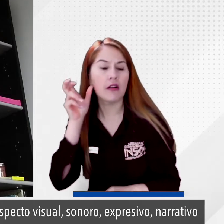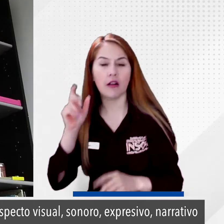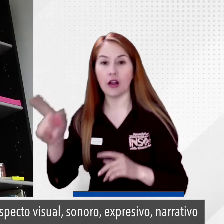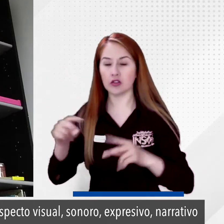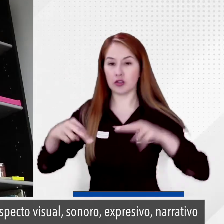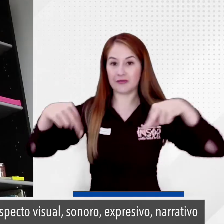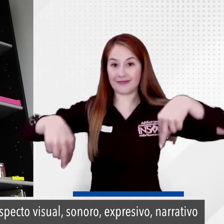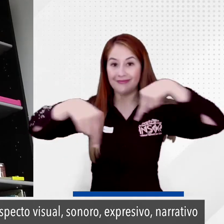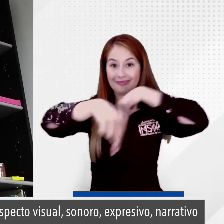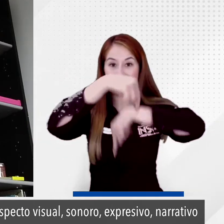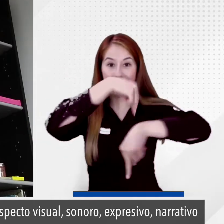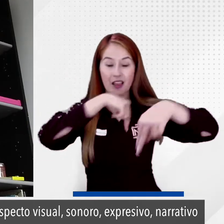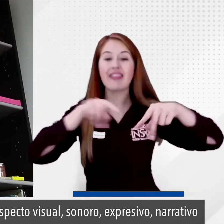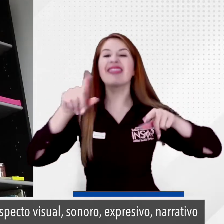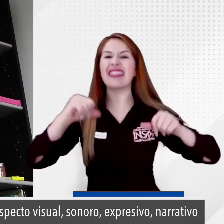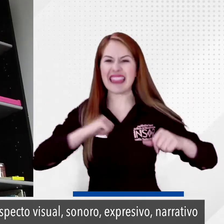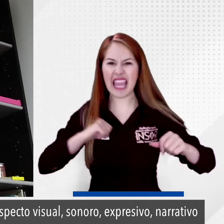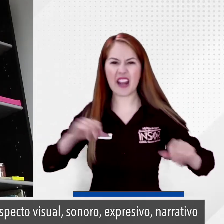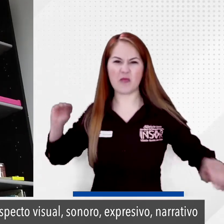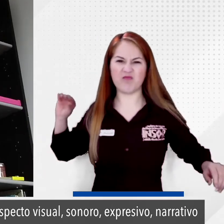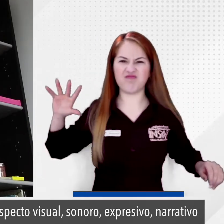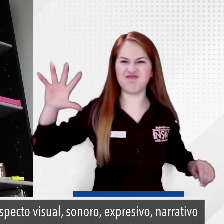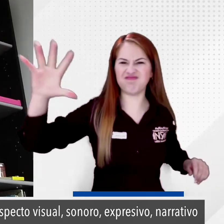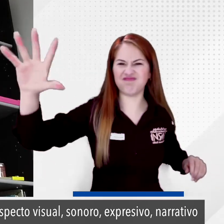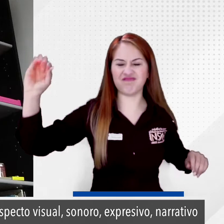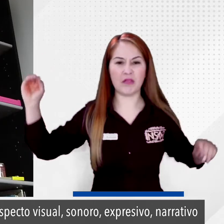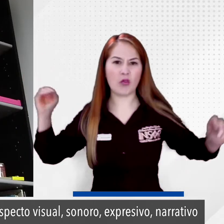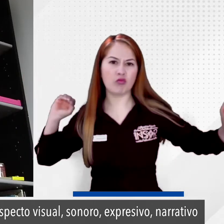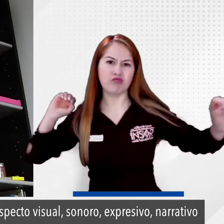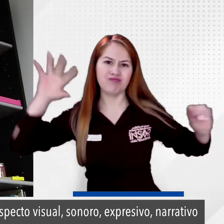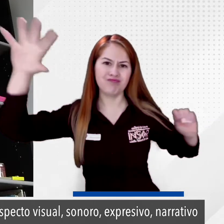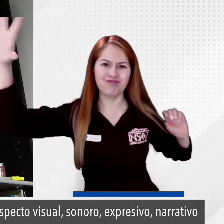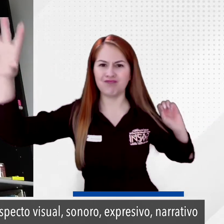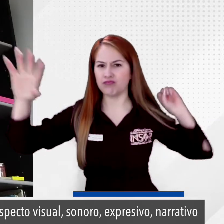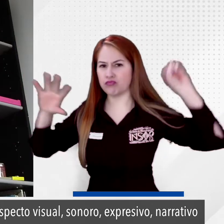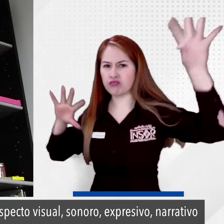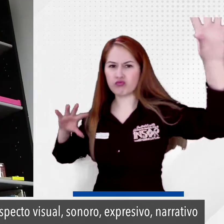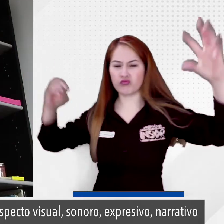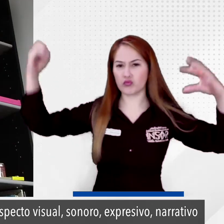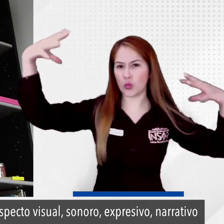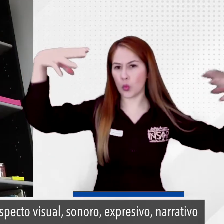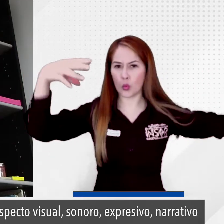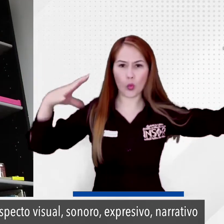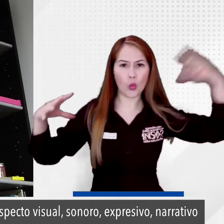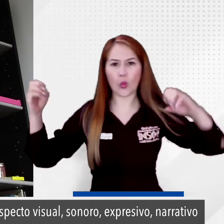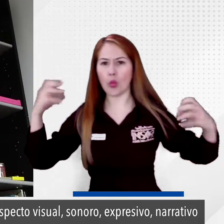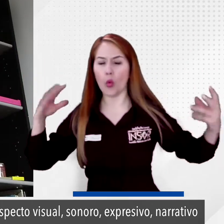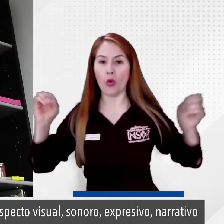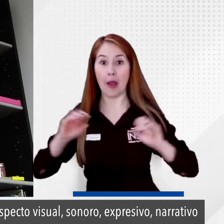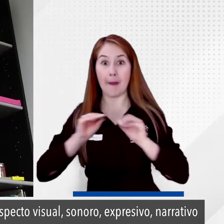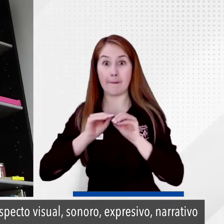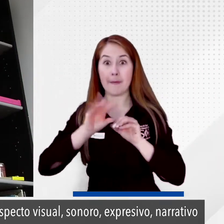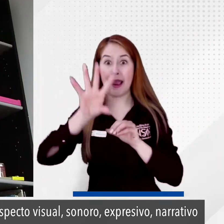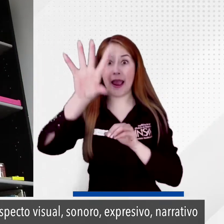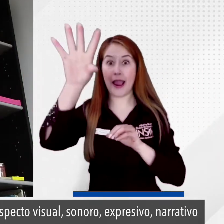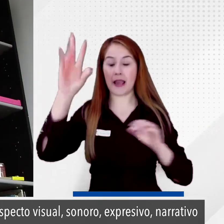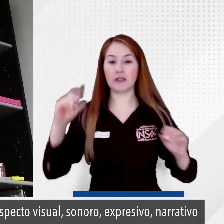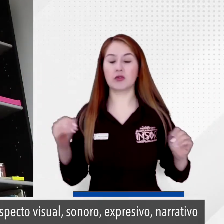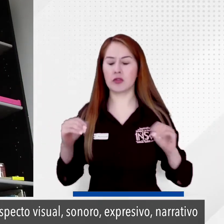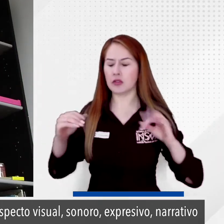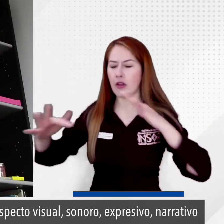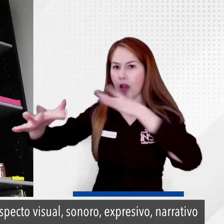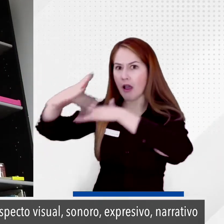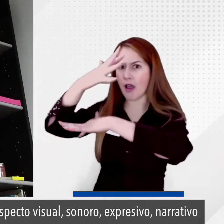estímulos que la escena proporciona desde el aspecto visual, sonoro, expresivo, narrativo y escénico brindan un